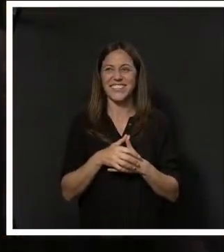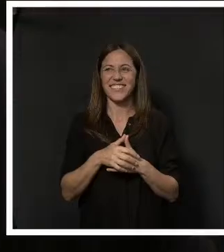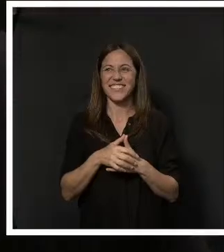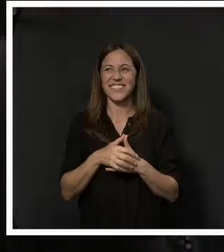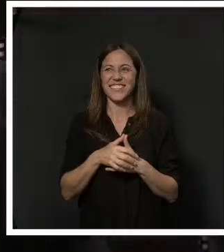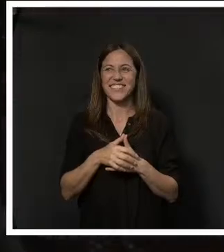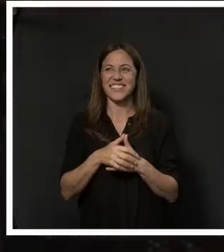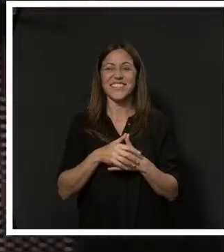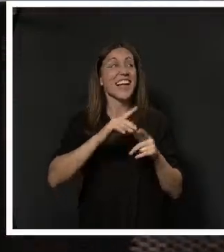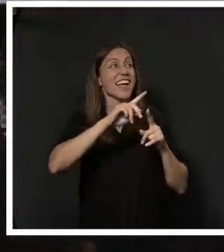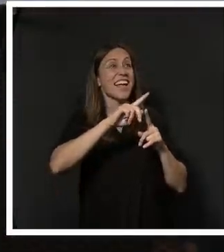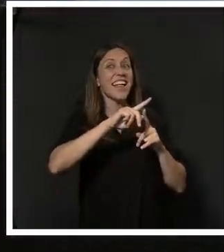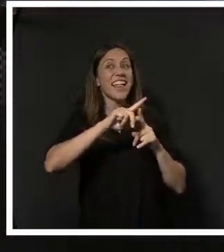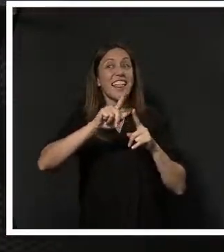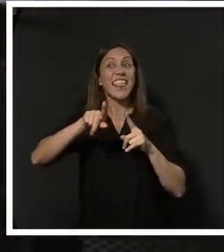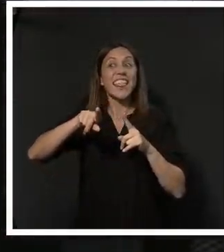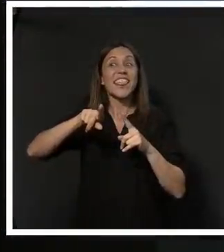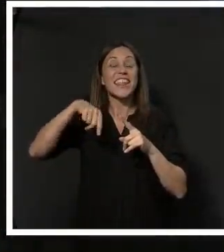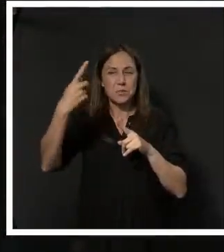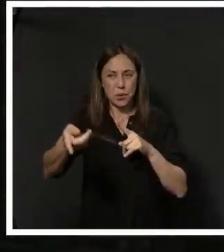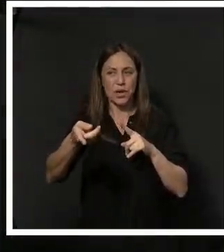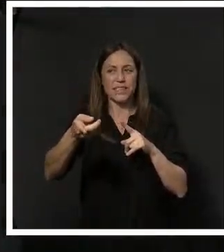Sí después